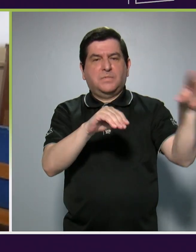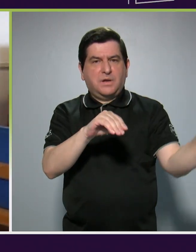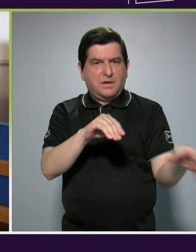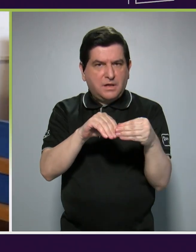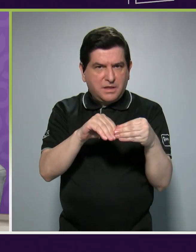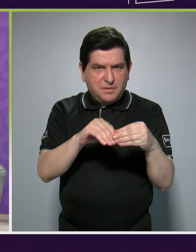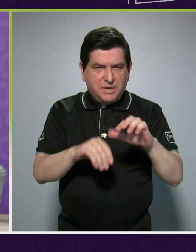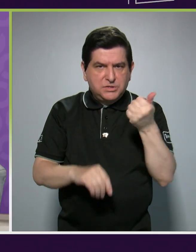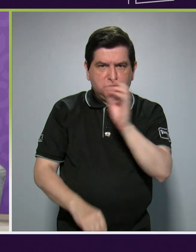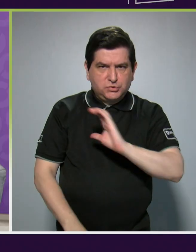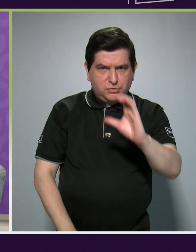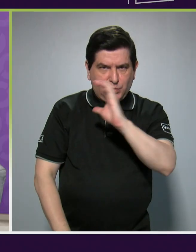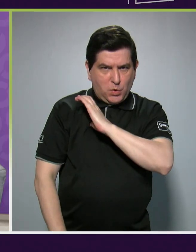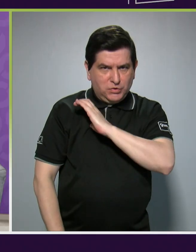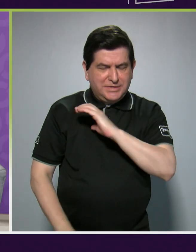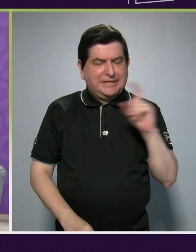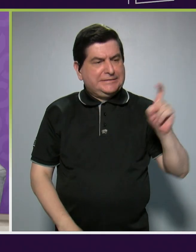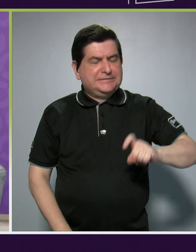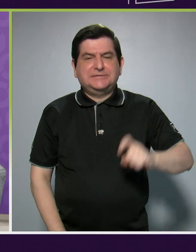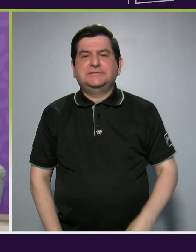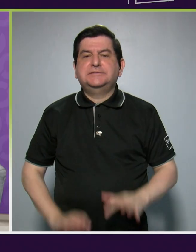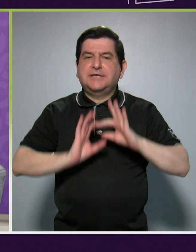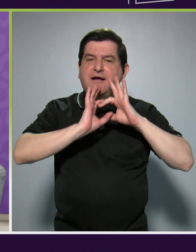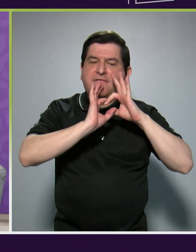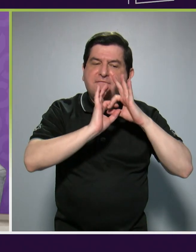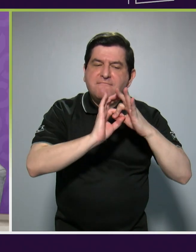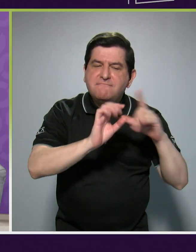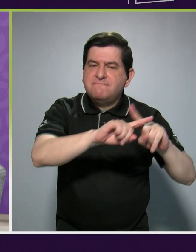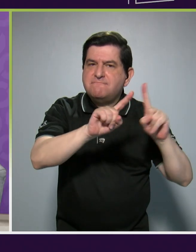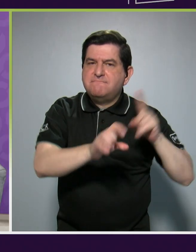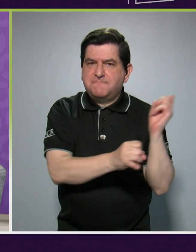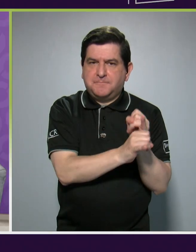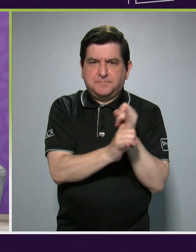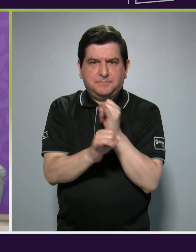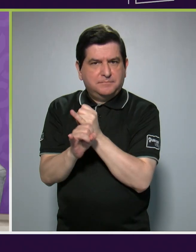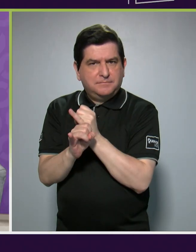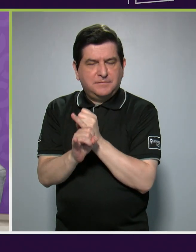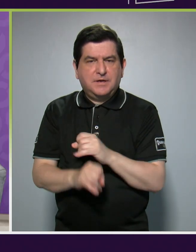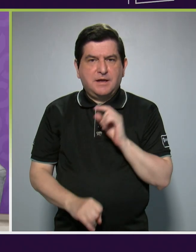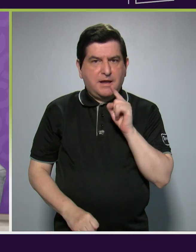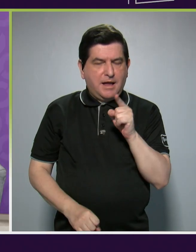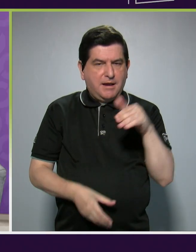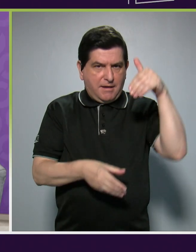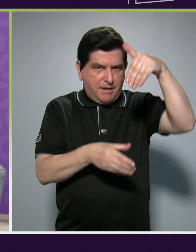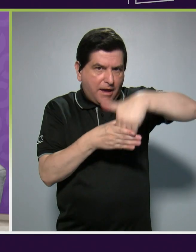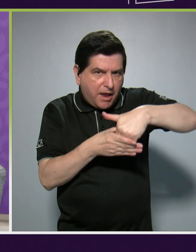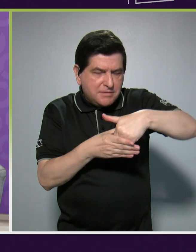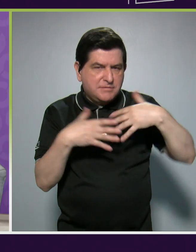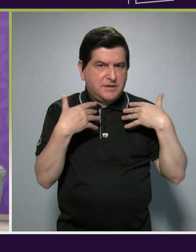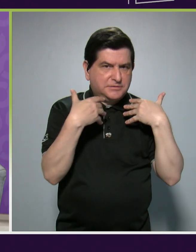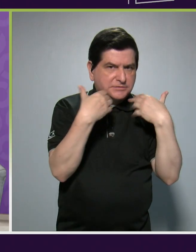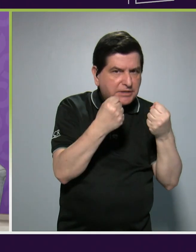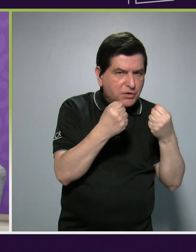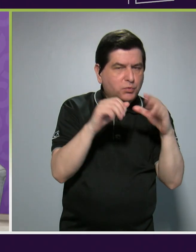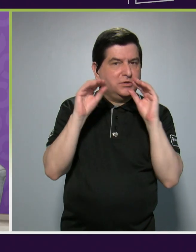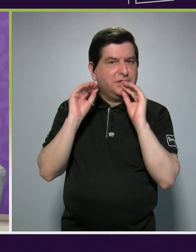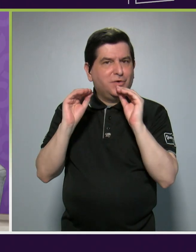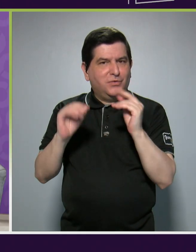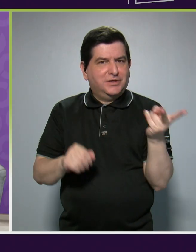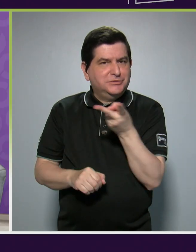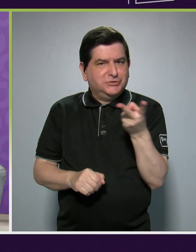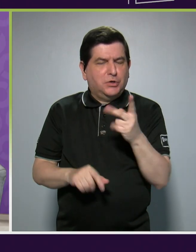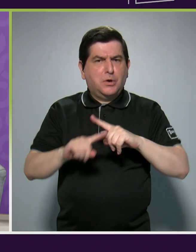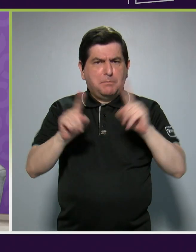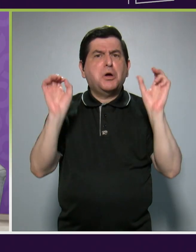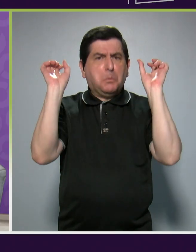otro aspecto esencial es la articulación interinstitucional, porque aquí tocan aspectos de salud y de educación, ¿verdad? Pero eso